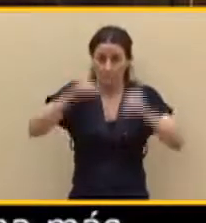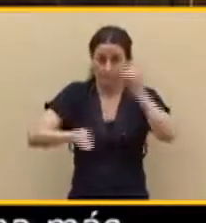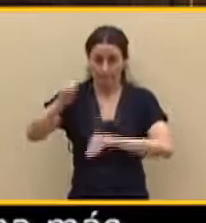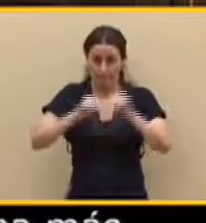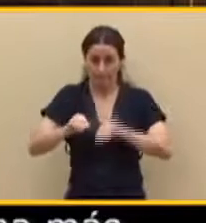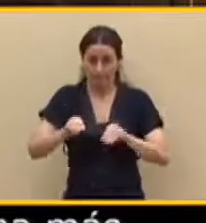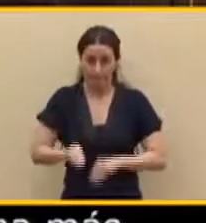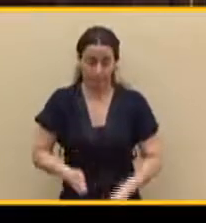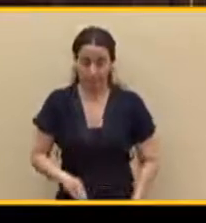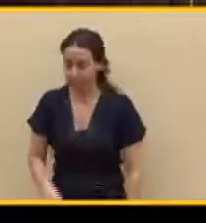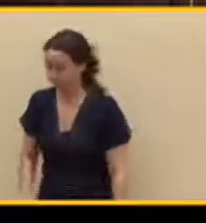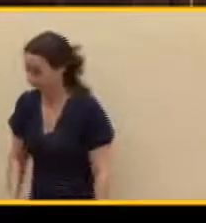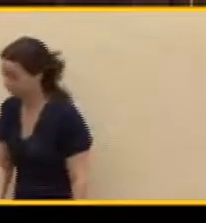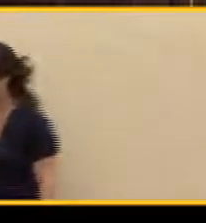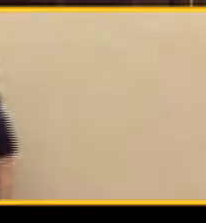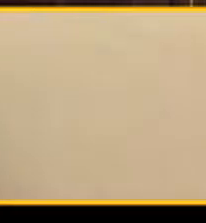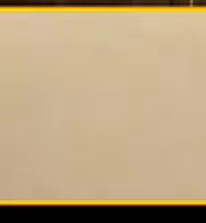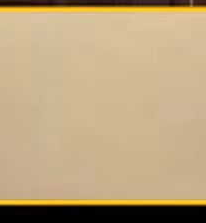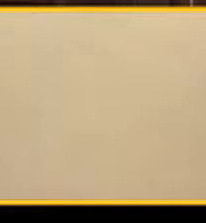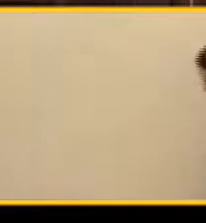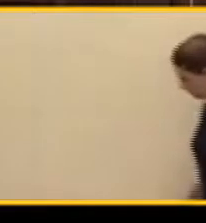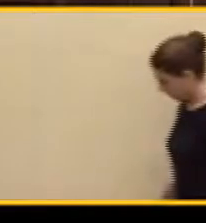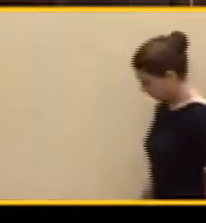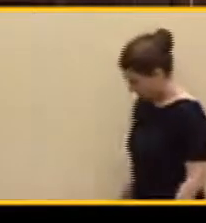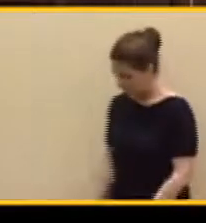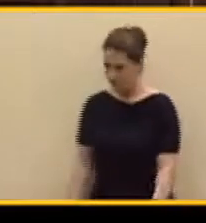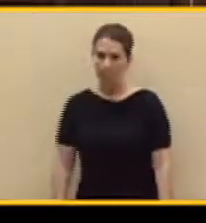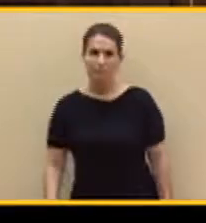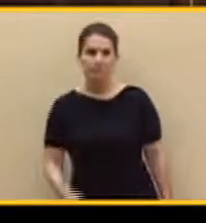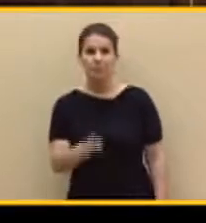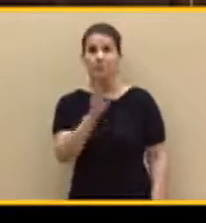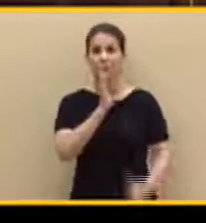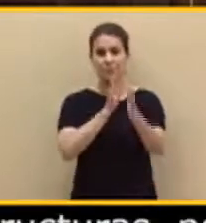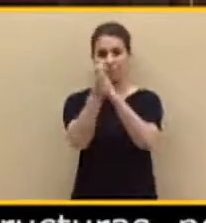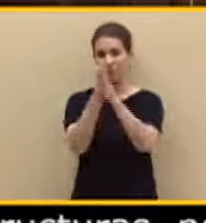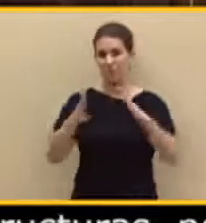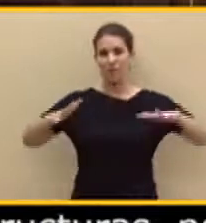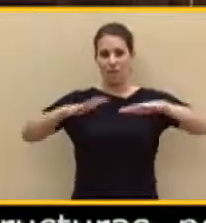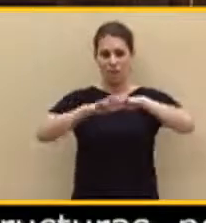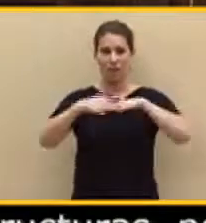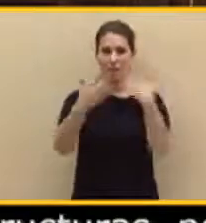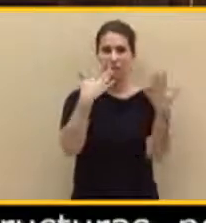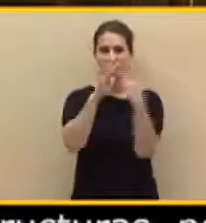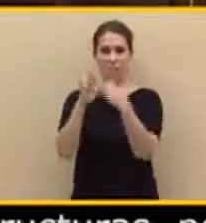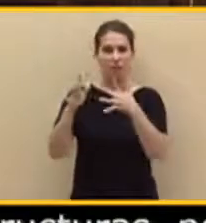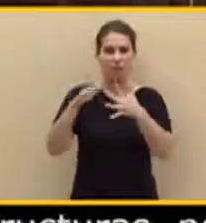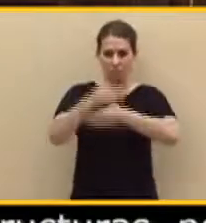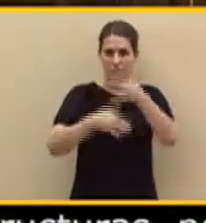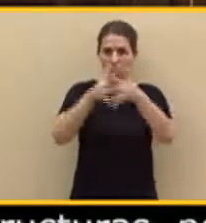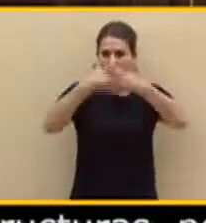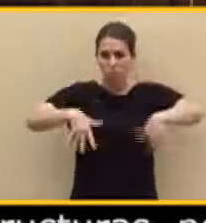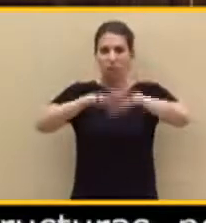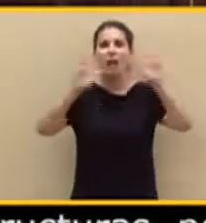Toda esta red de relaciones, de procesos y estructuras, por discreta que sea, pues termina siendo conocida, al menos